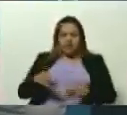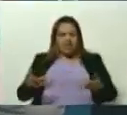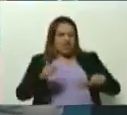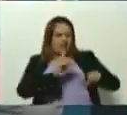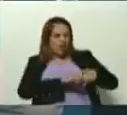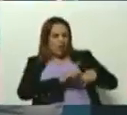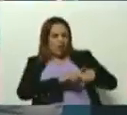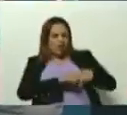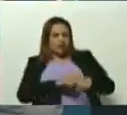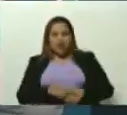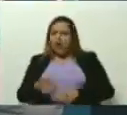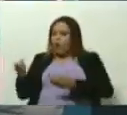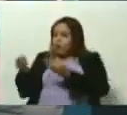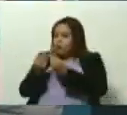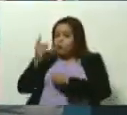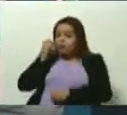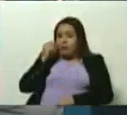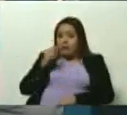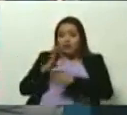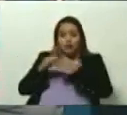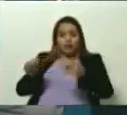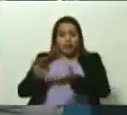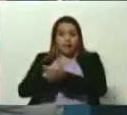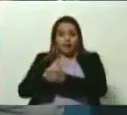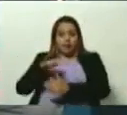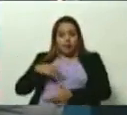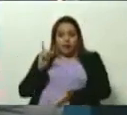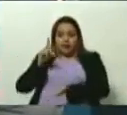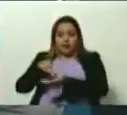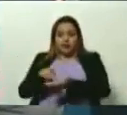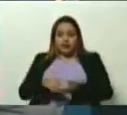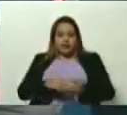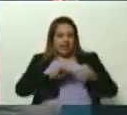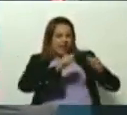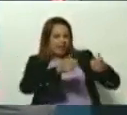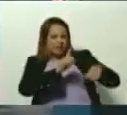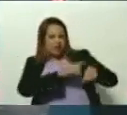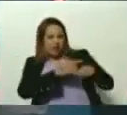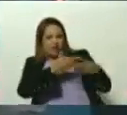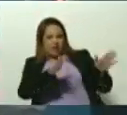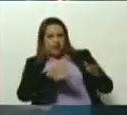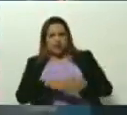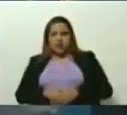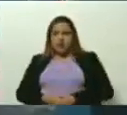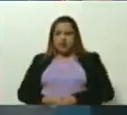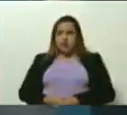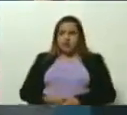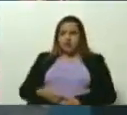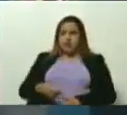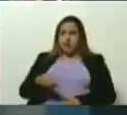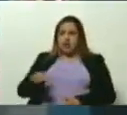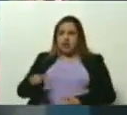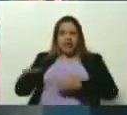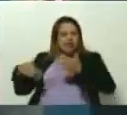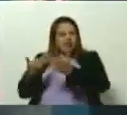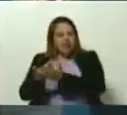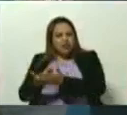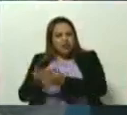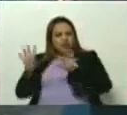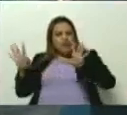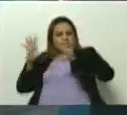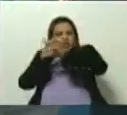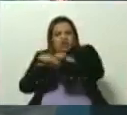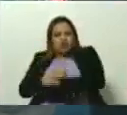padres y todos sus amigos, pueden venir. ¿A partir de qué hora está abierto? Todo el día, van a estar hasta las 9 de la